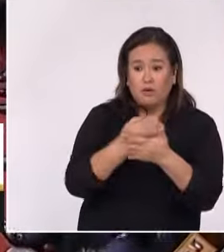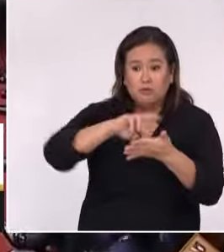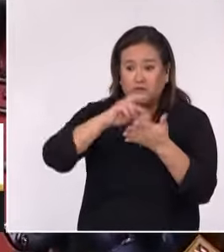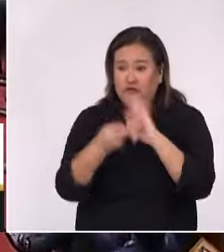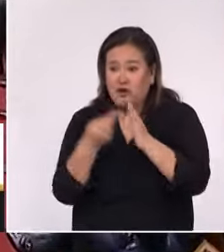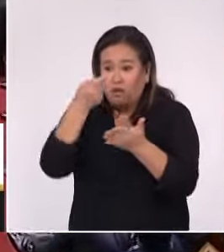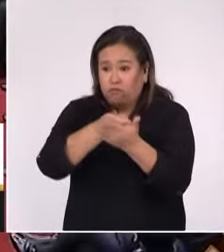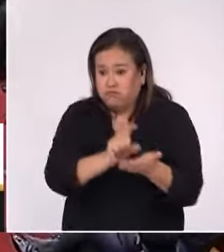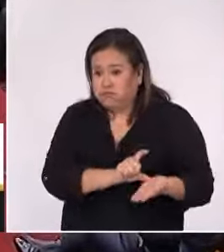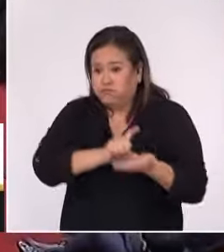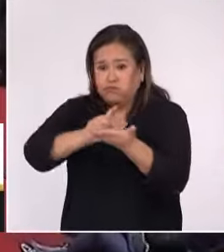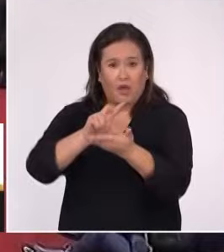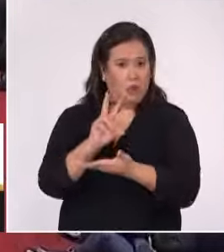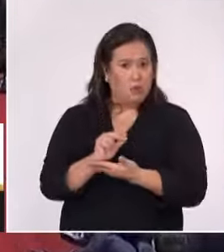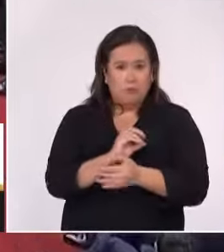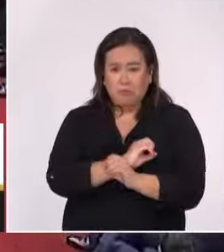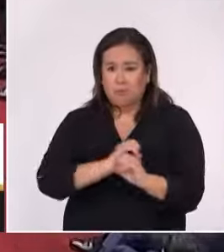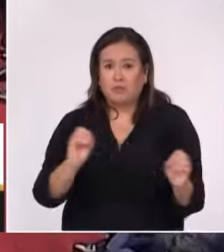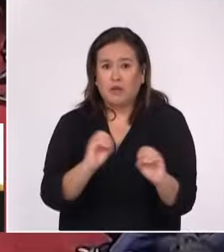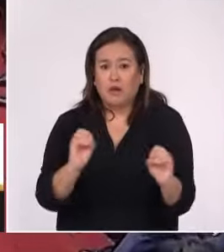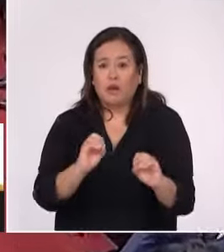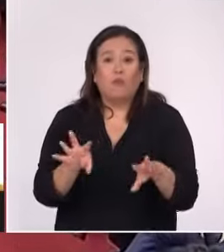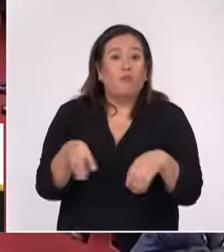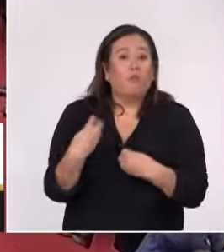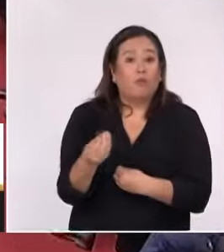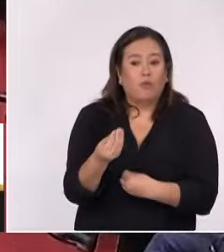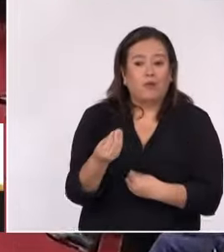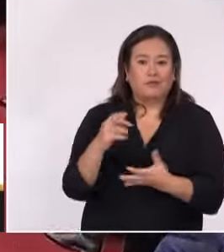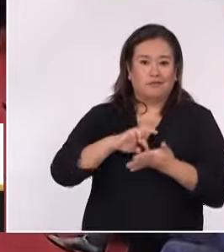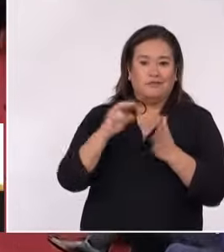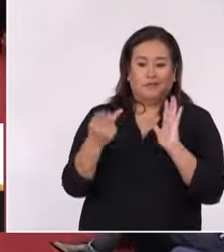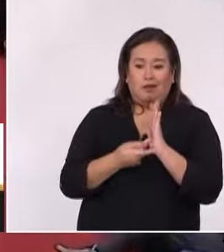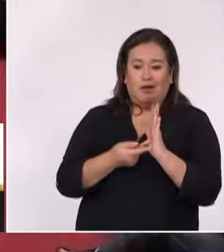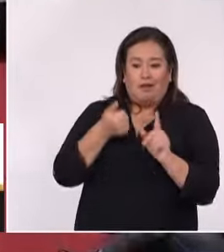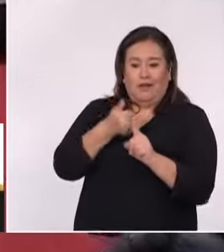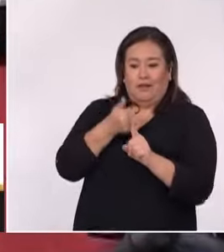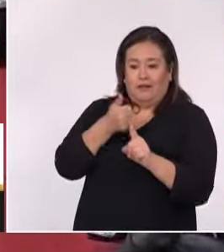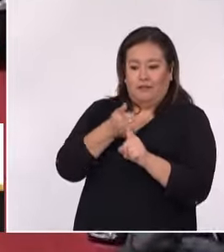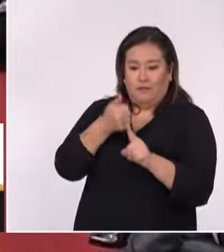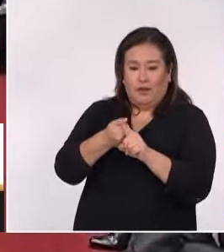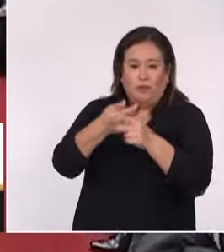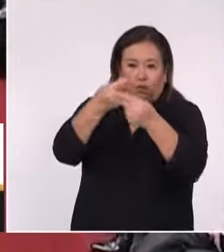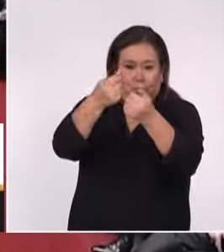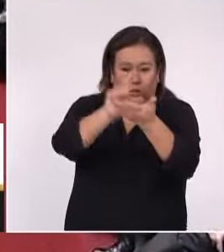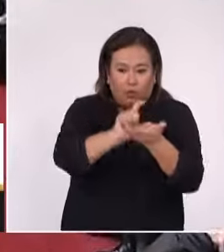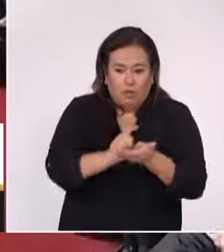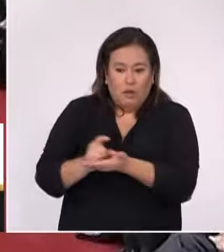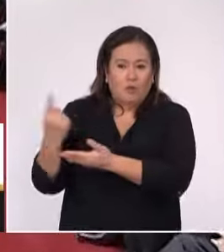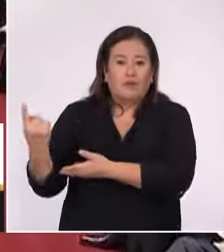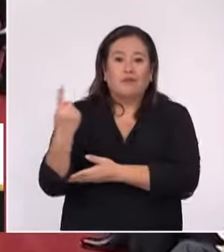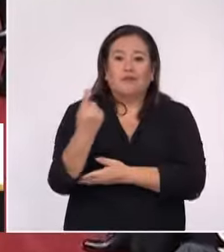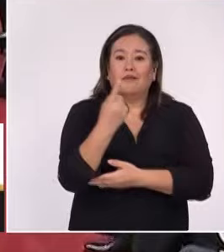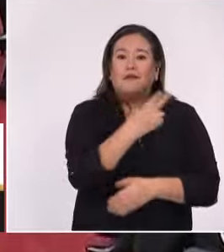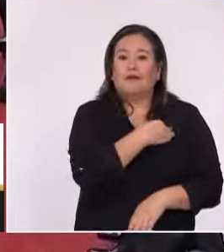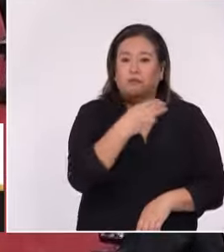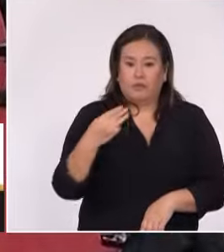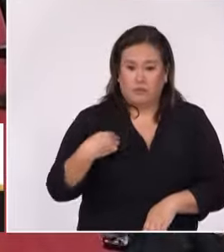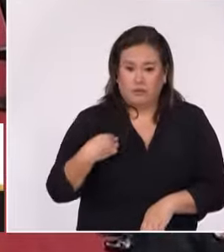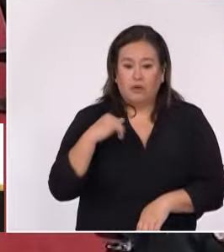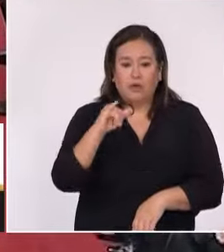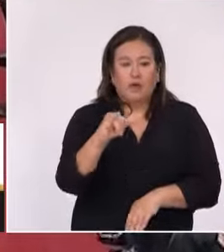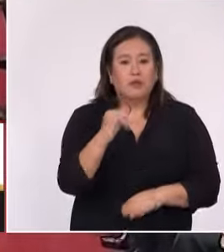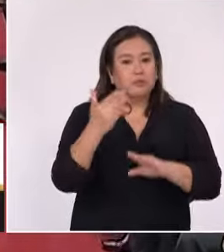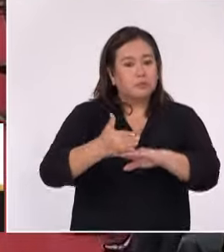adicional al Tesoro Público, dado que se solventa con el presupuesto ordinario de cada entidad y se